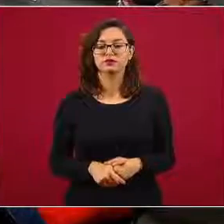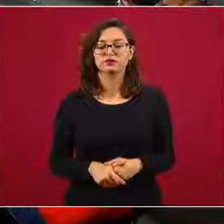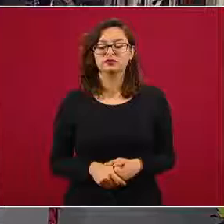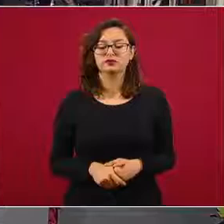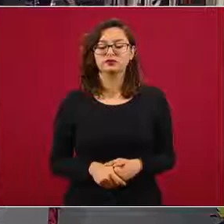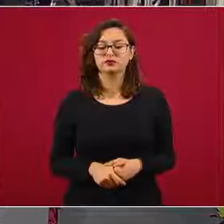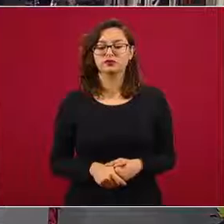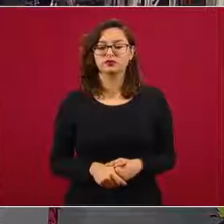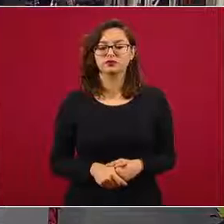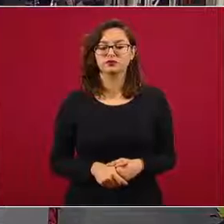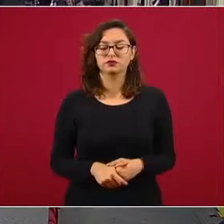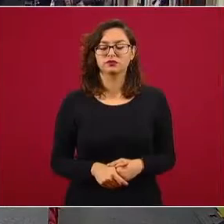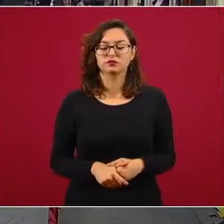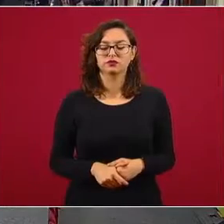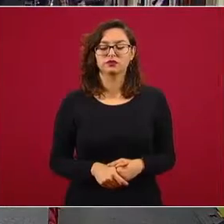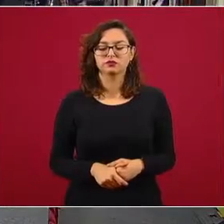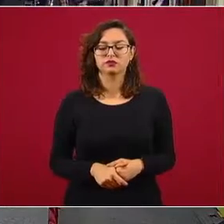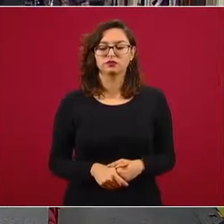Pues él ya,